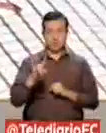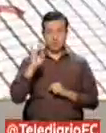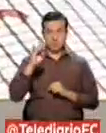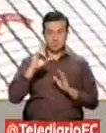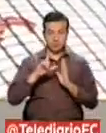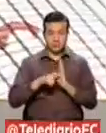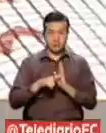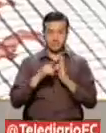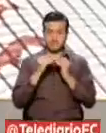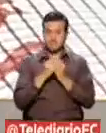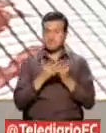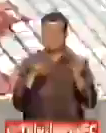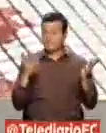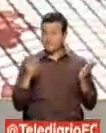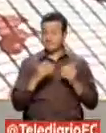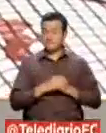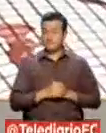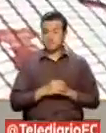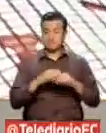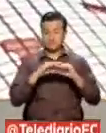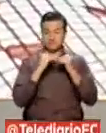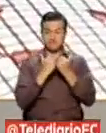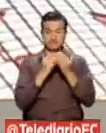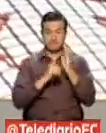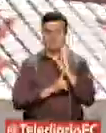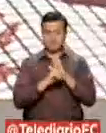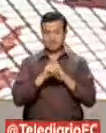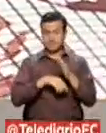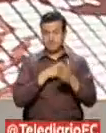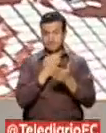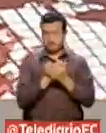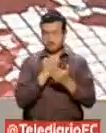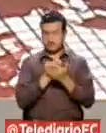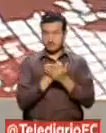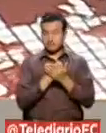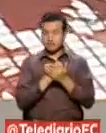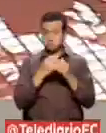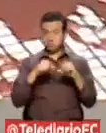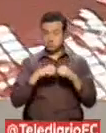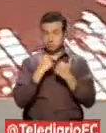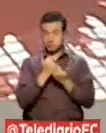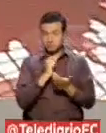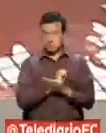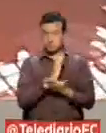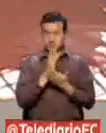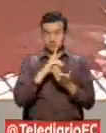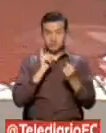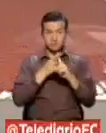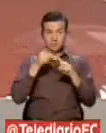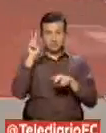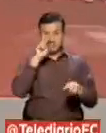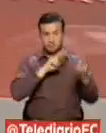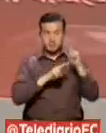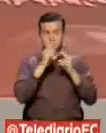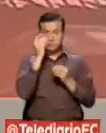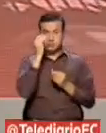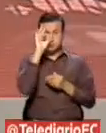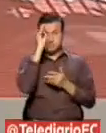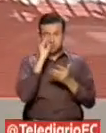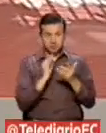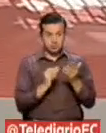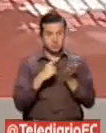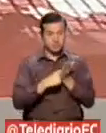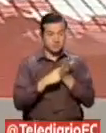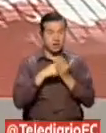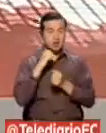6:18 a.m. Y en otro ámbito de la información, la Comisión de Desarrollo Económico de la Asamblea Nacional inició con el análisis de la proforma presupuestaria